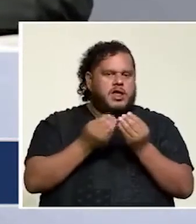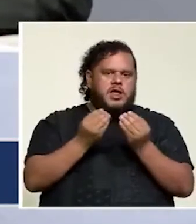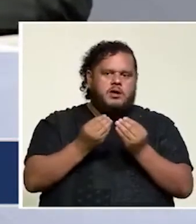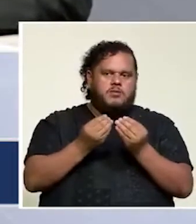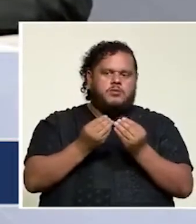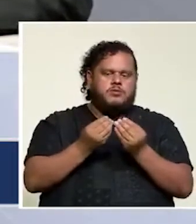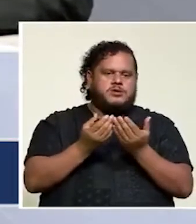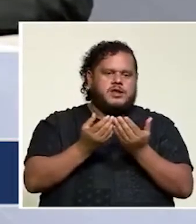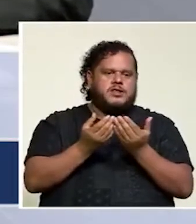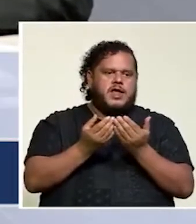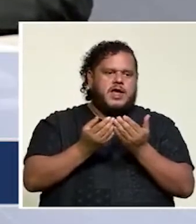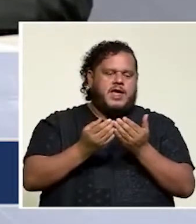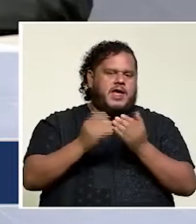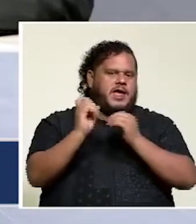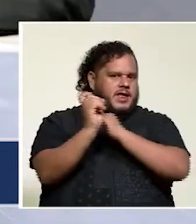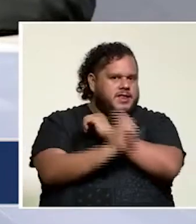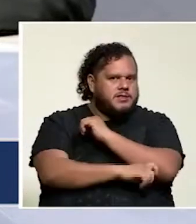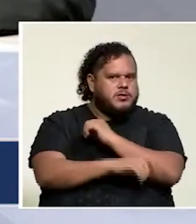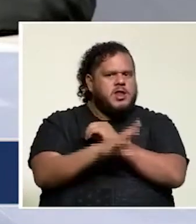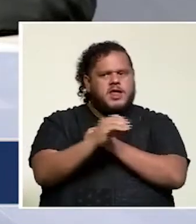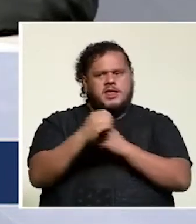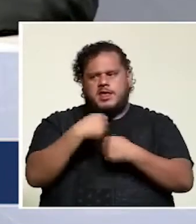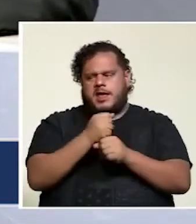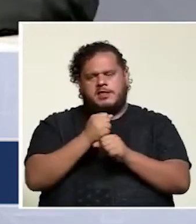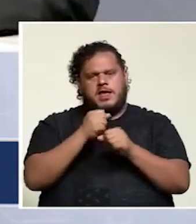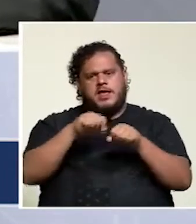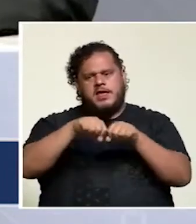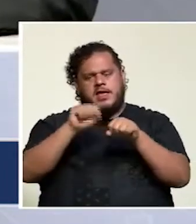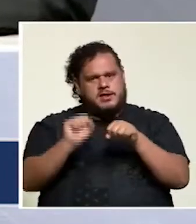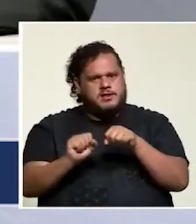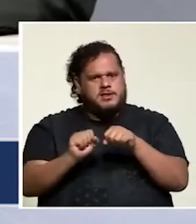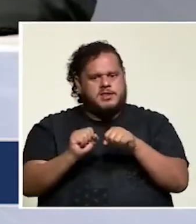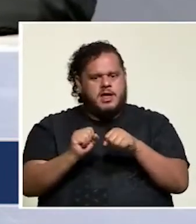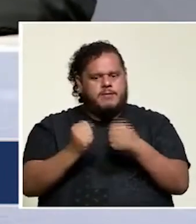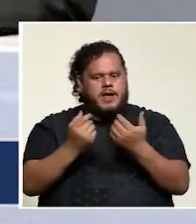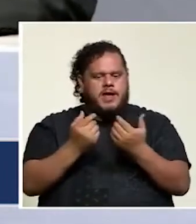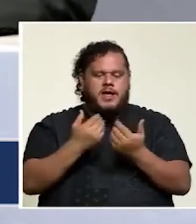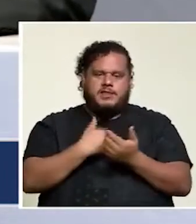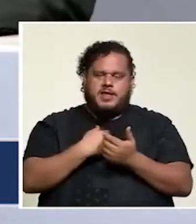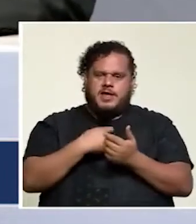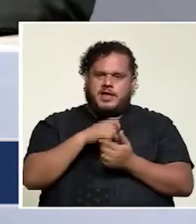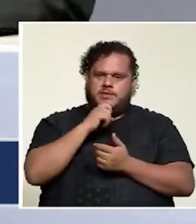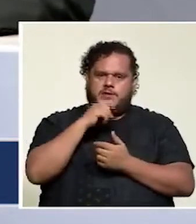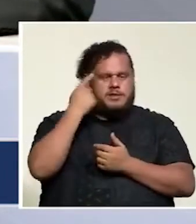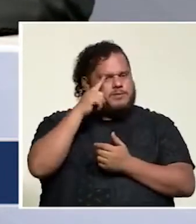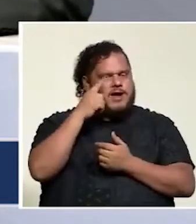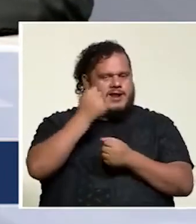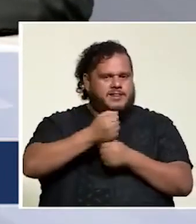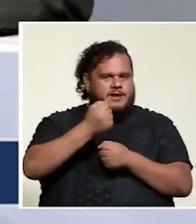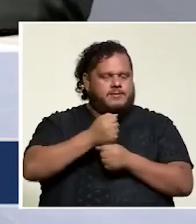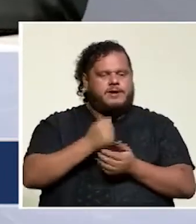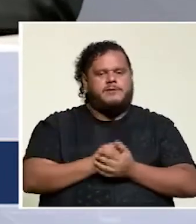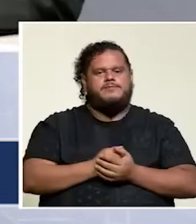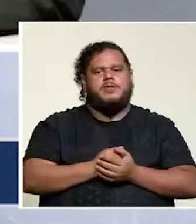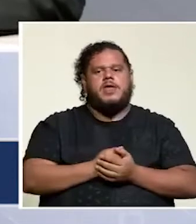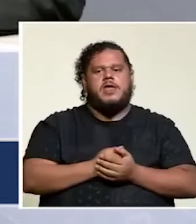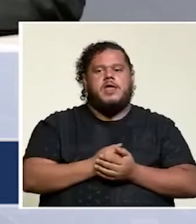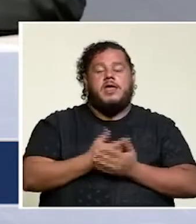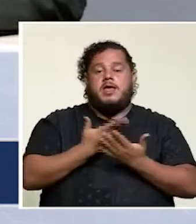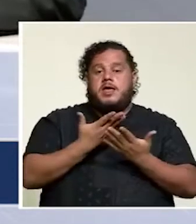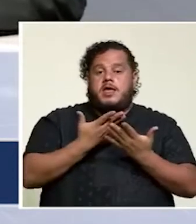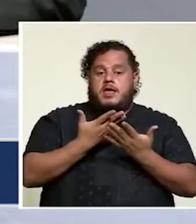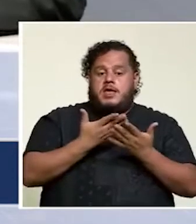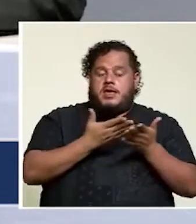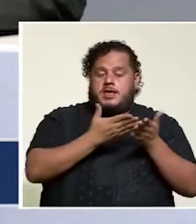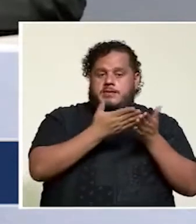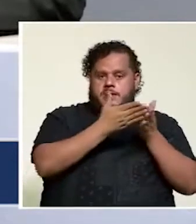tensiones y hace que el sistema se encuentre con dificultades para maniobrar. Y mientras eso está